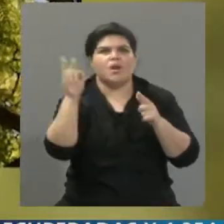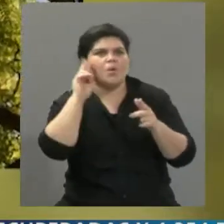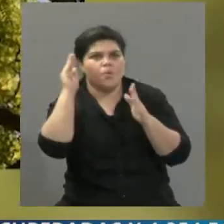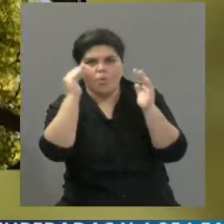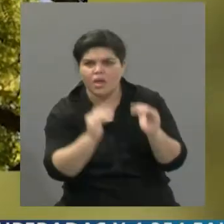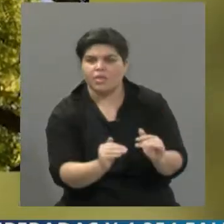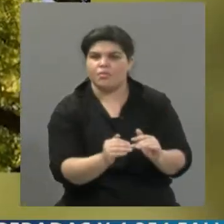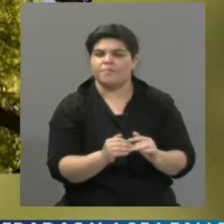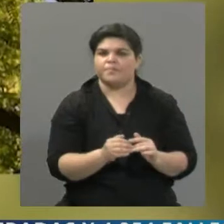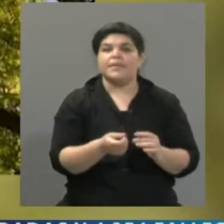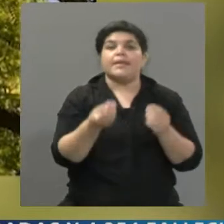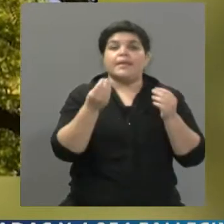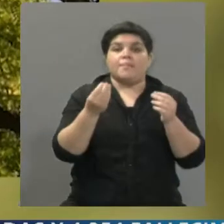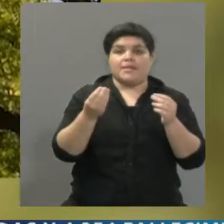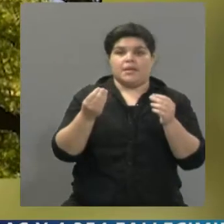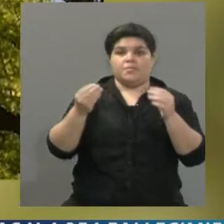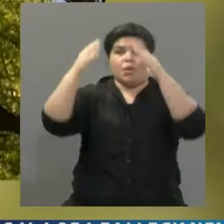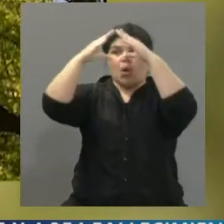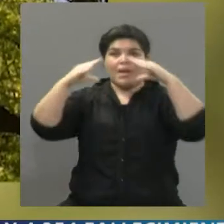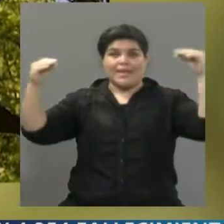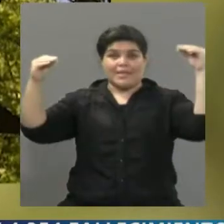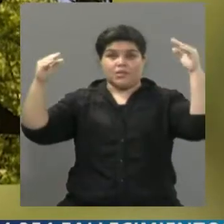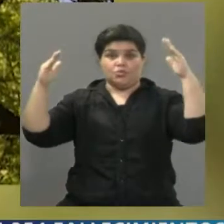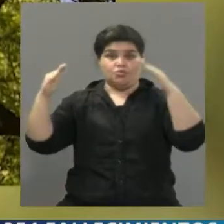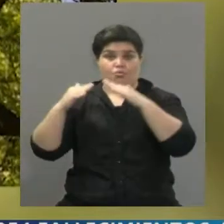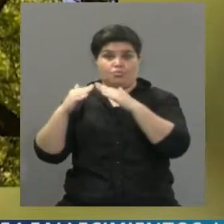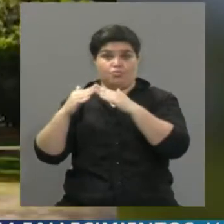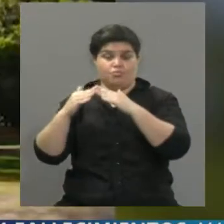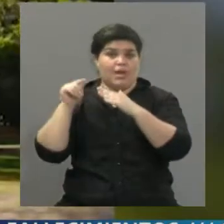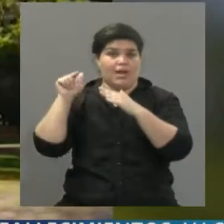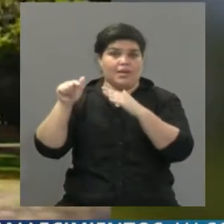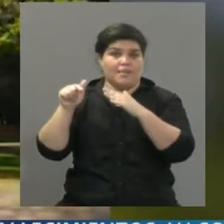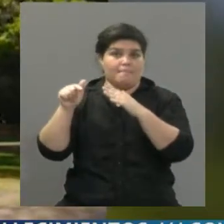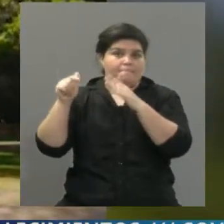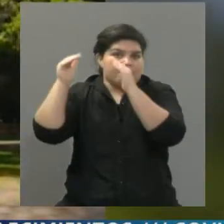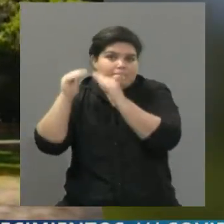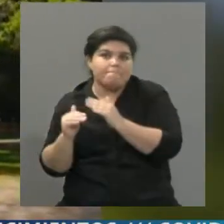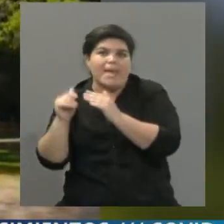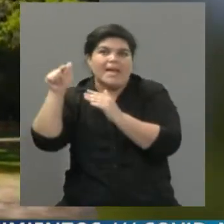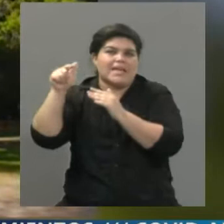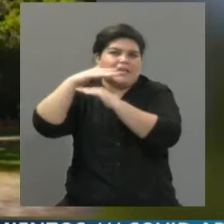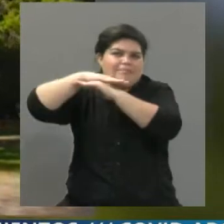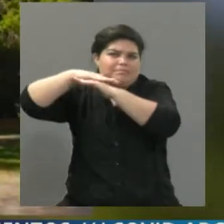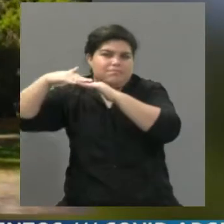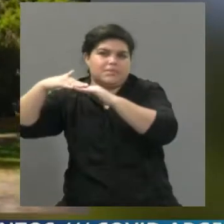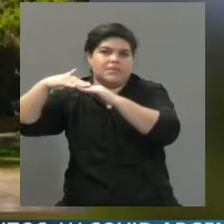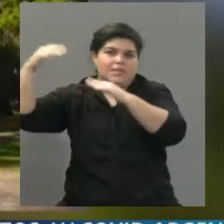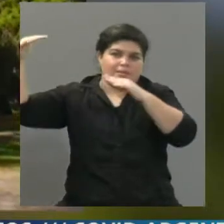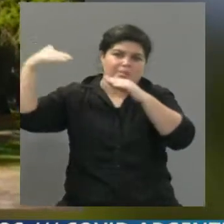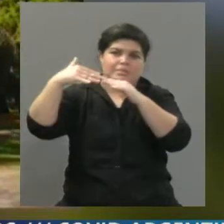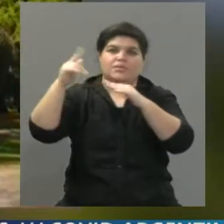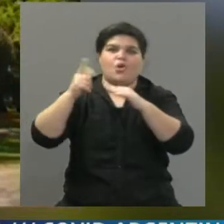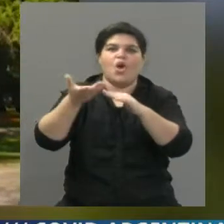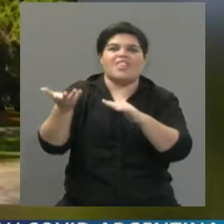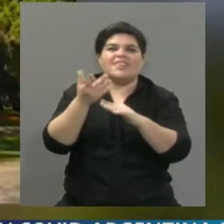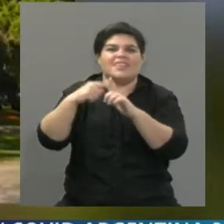un quincho o un toldo, que el toldo trabaja la temperatura, solamente impide que los rayos solares le den directamente a usted. El